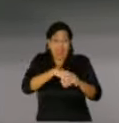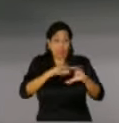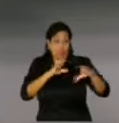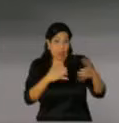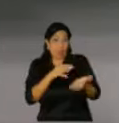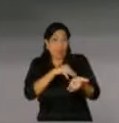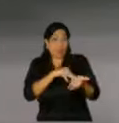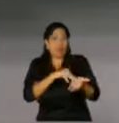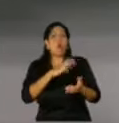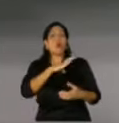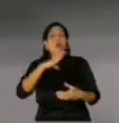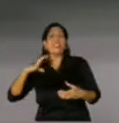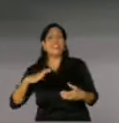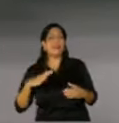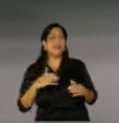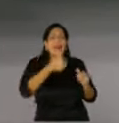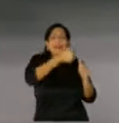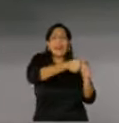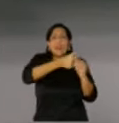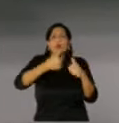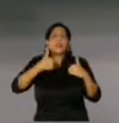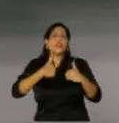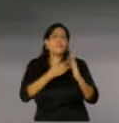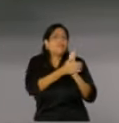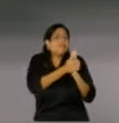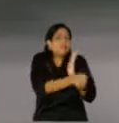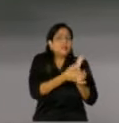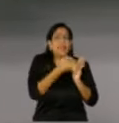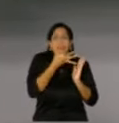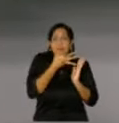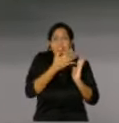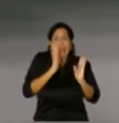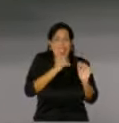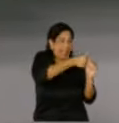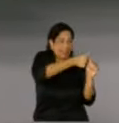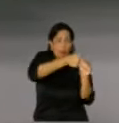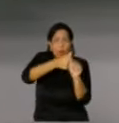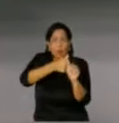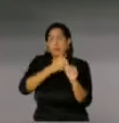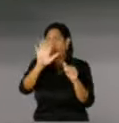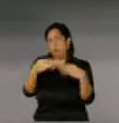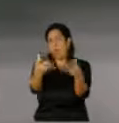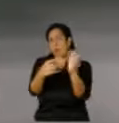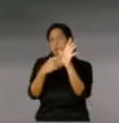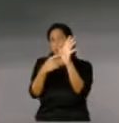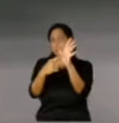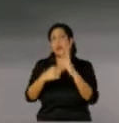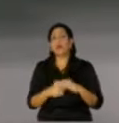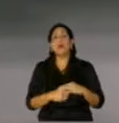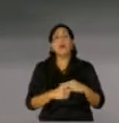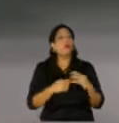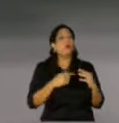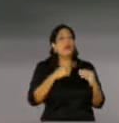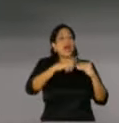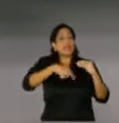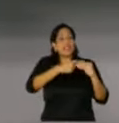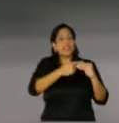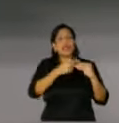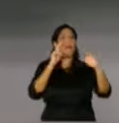Task Force con los expertos en cada área. Ahora mismo, por ejemplo, uno de nuestros roles es el rol de las